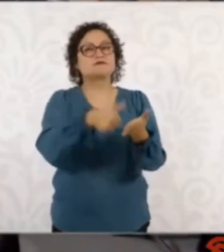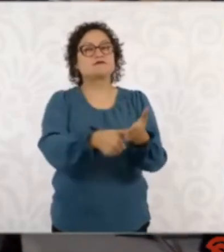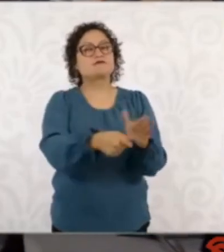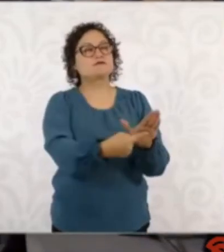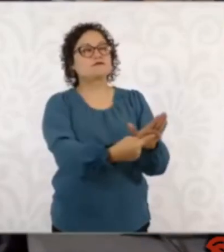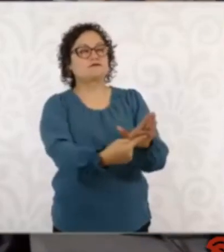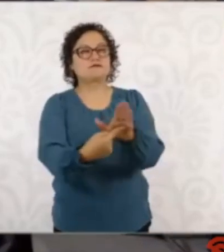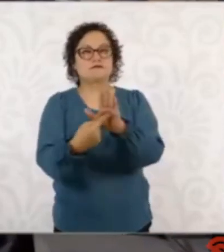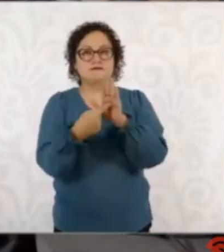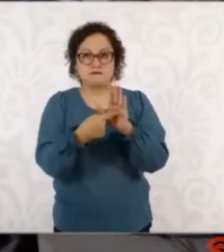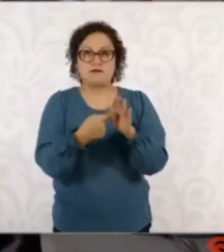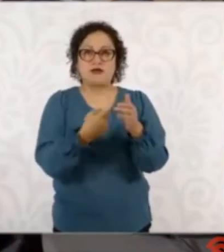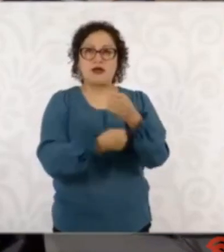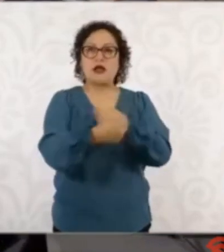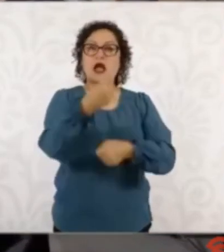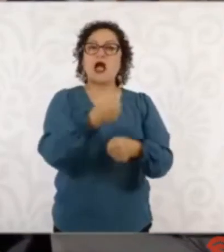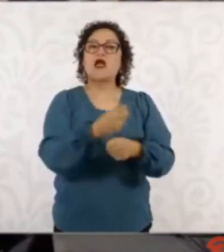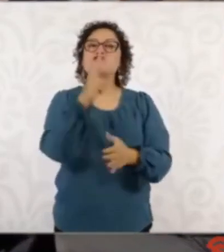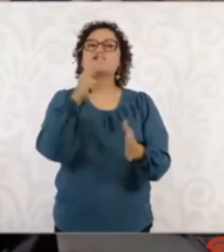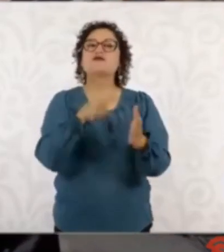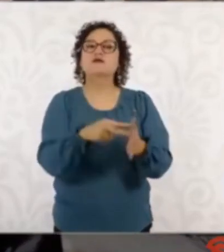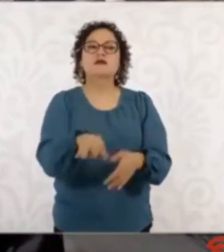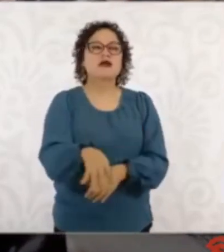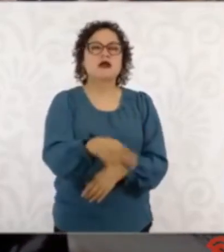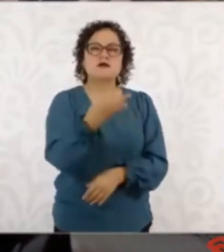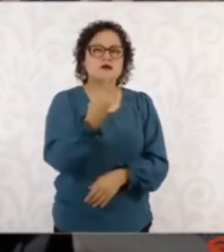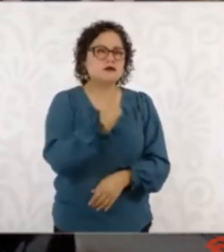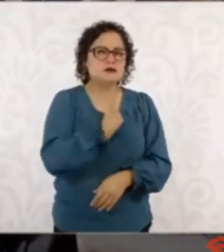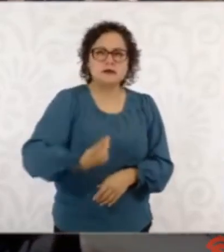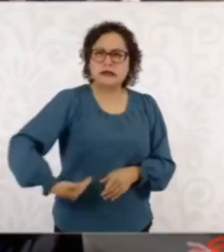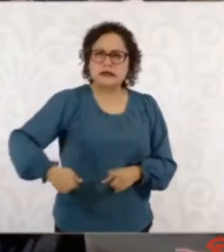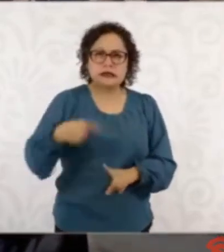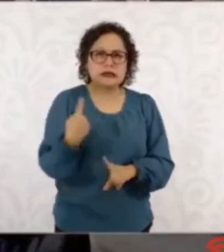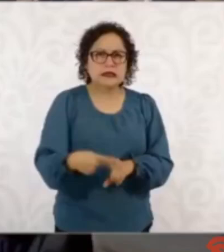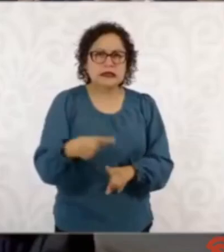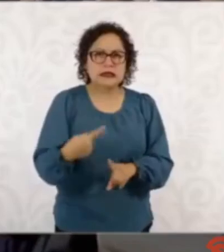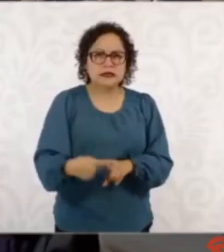2014, gobernaba entonces Peña Nieto.